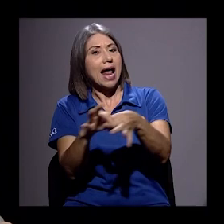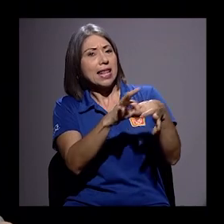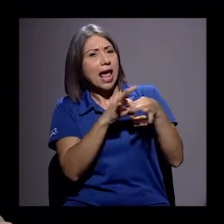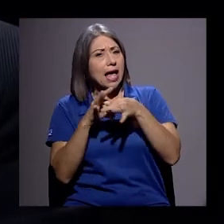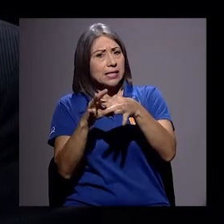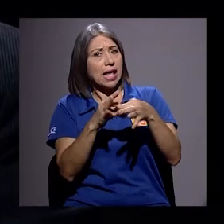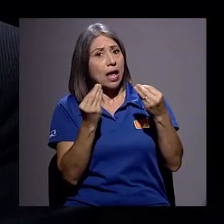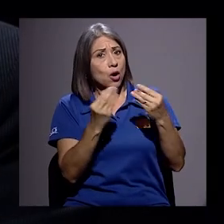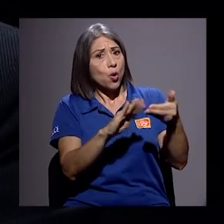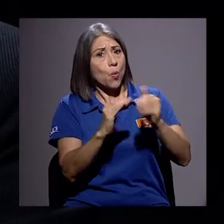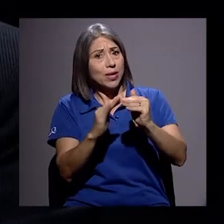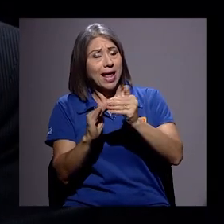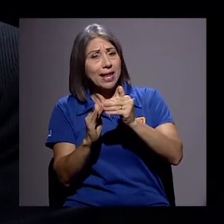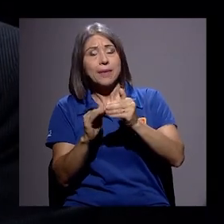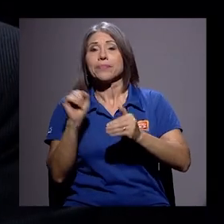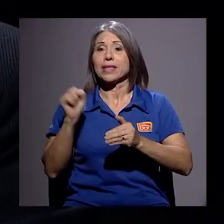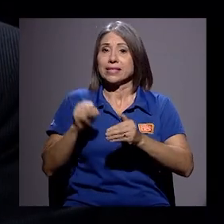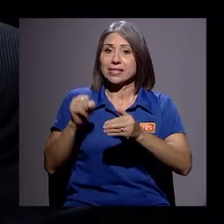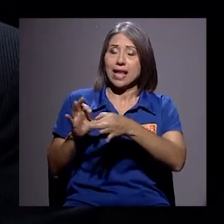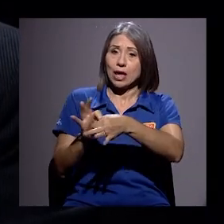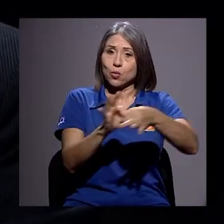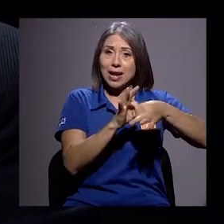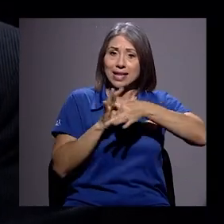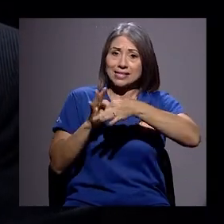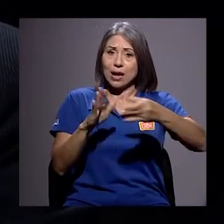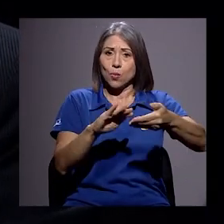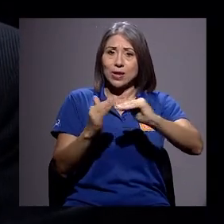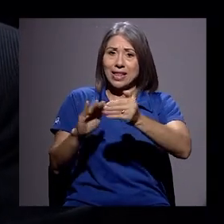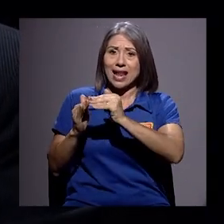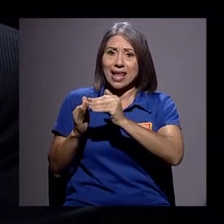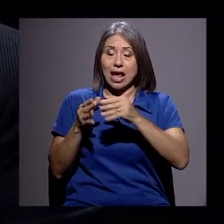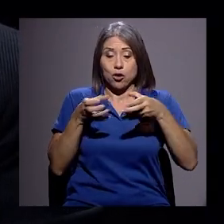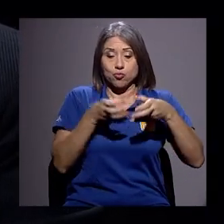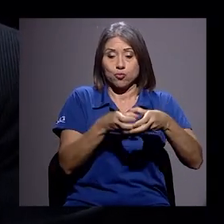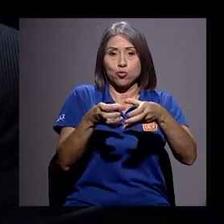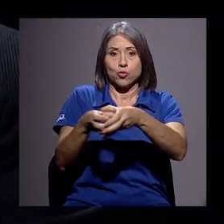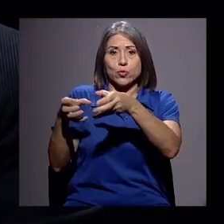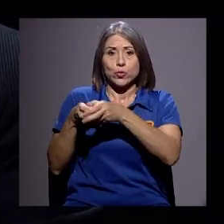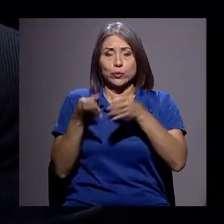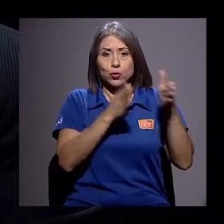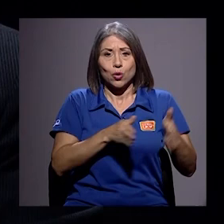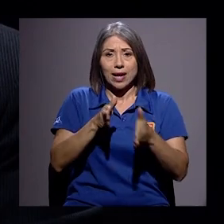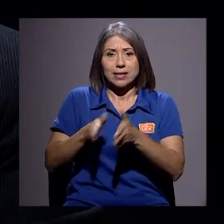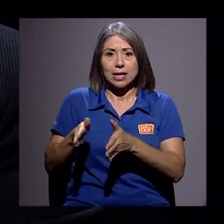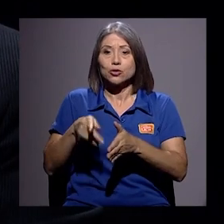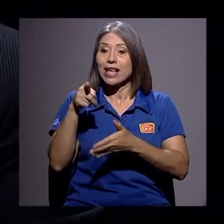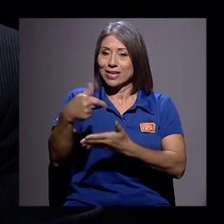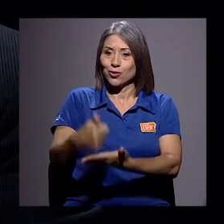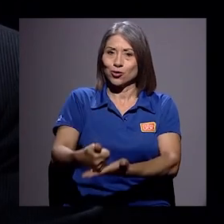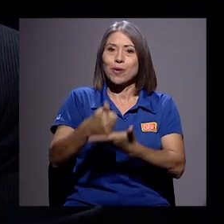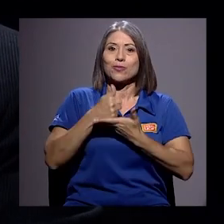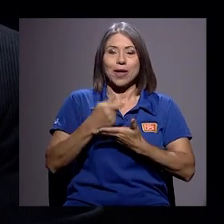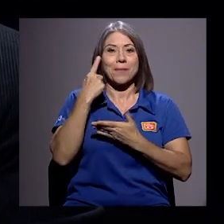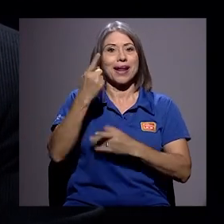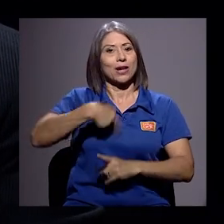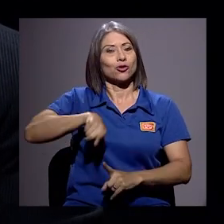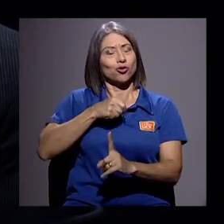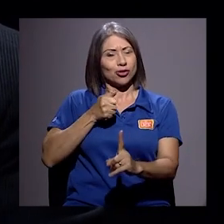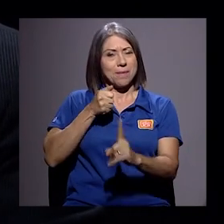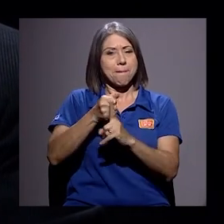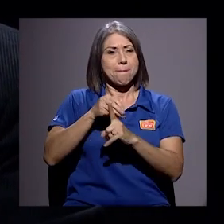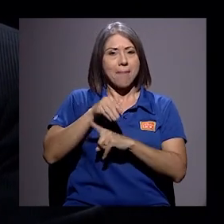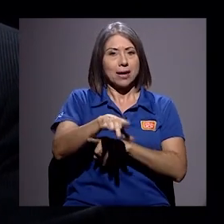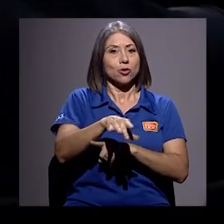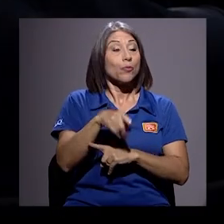comunitaria hay una alianza comunitaria verdad y de sectores muy organizados y creo que eso nos va a ayudar a tener un impacto en el territorio